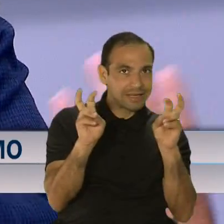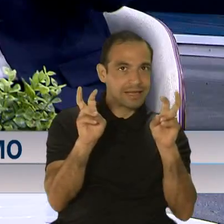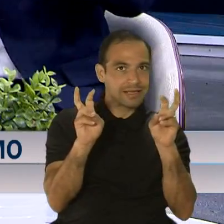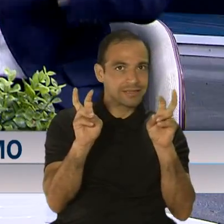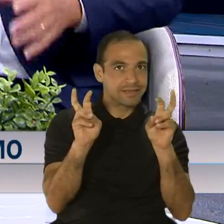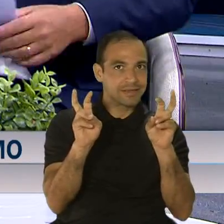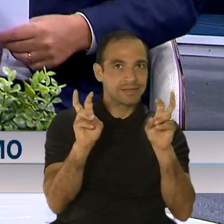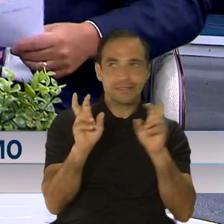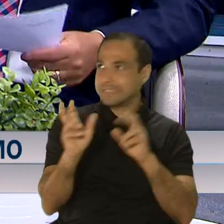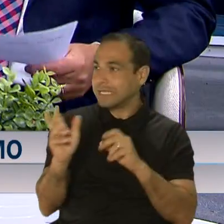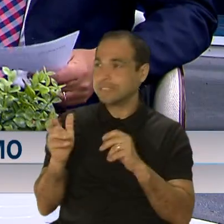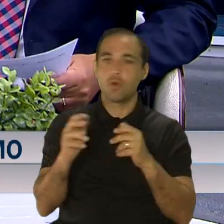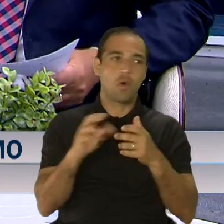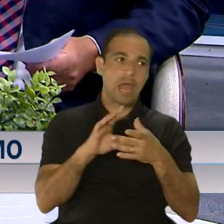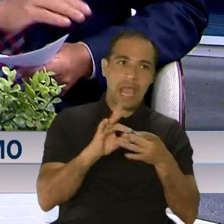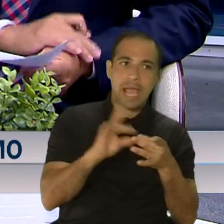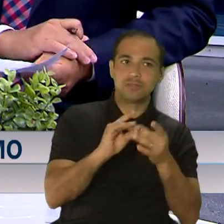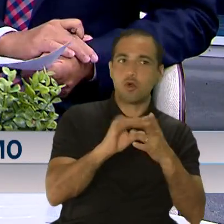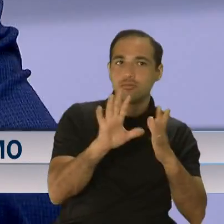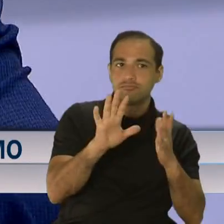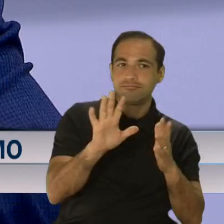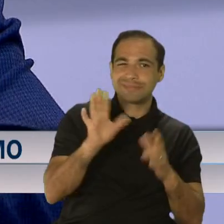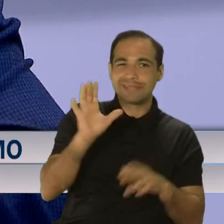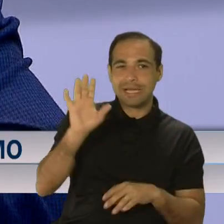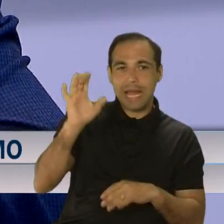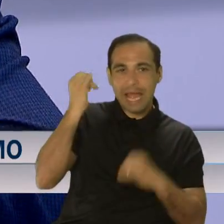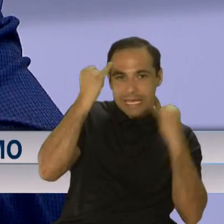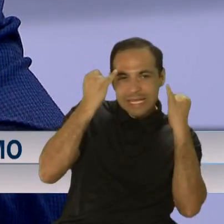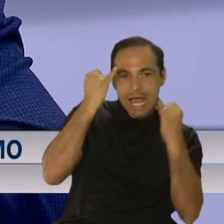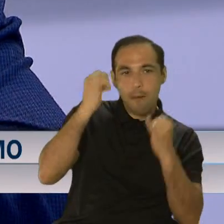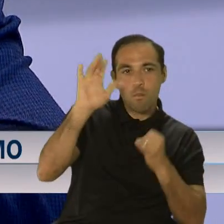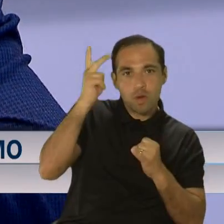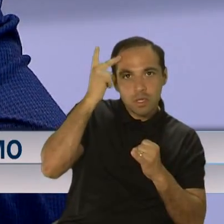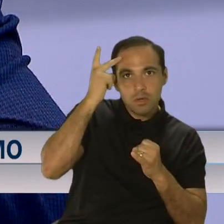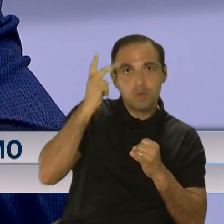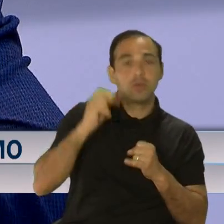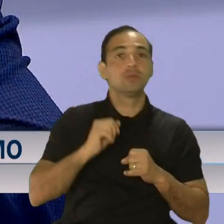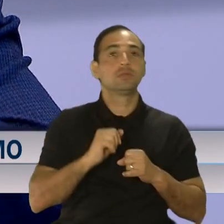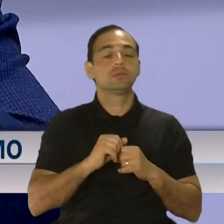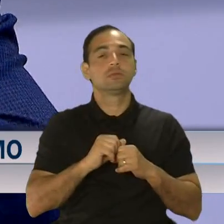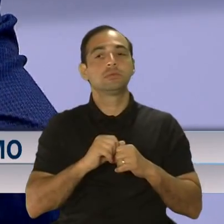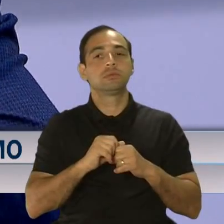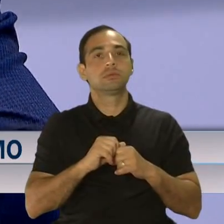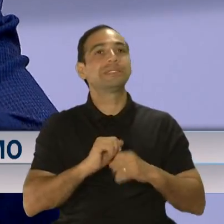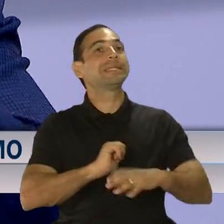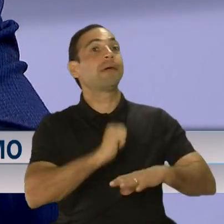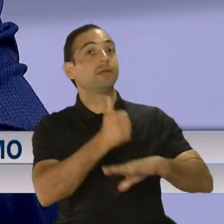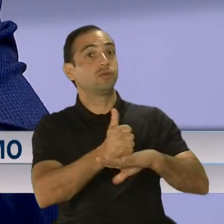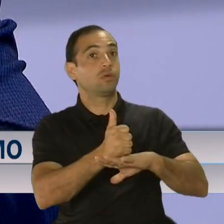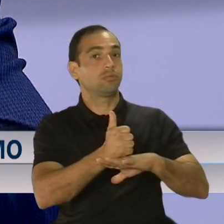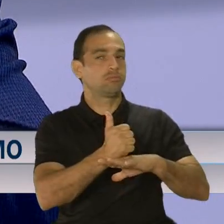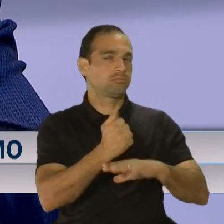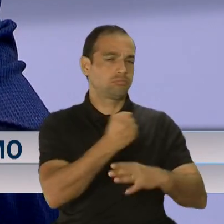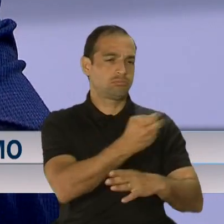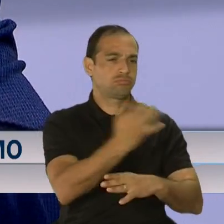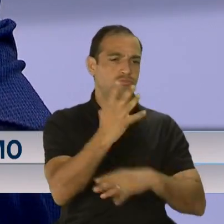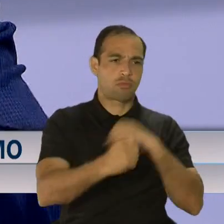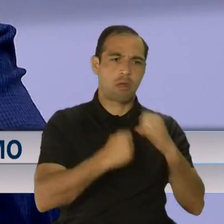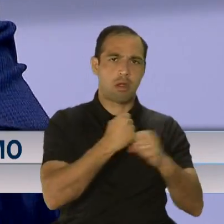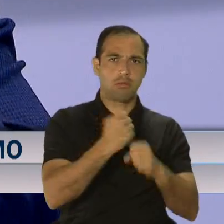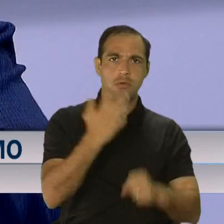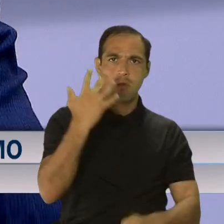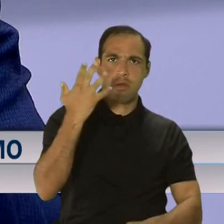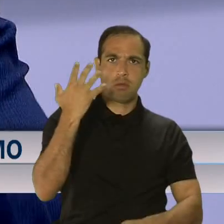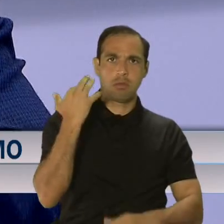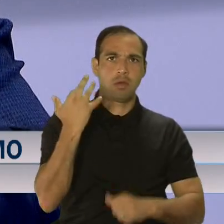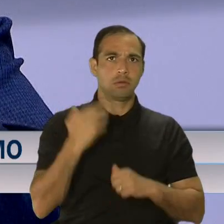hay historia. Usted como profesor nos puede contar. Se estableció hace muchos años atrás, era una base en términos de que pues